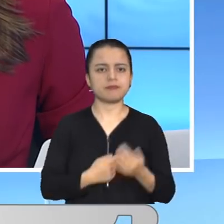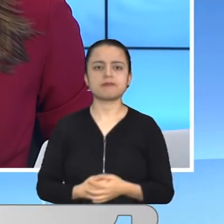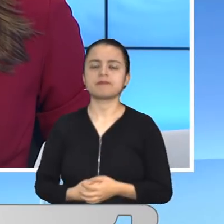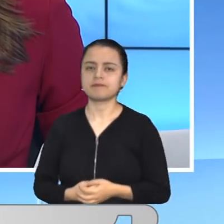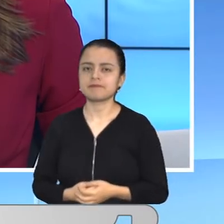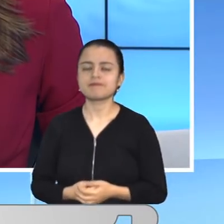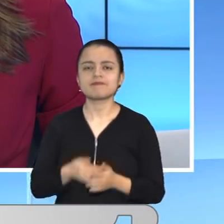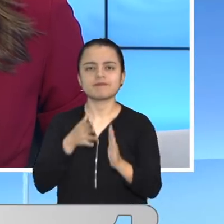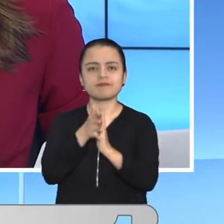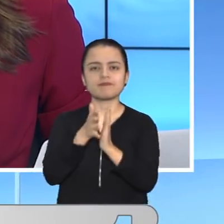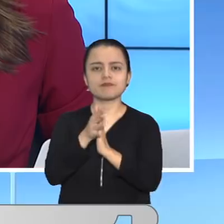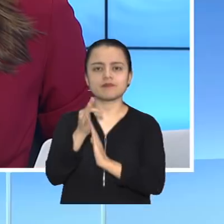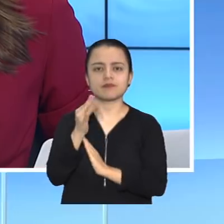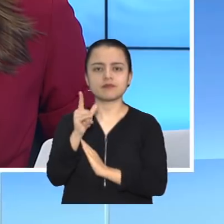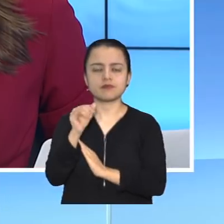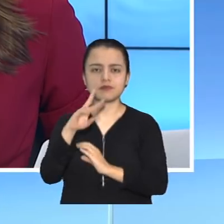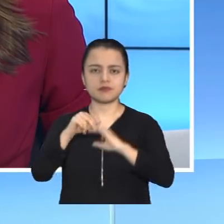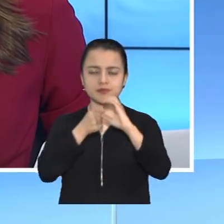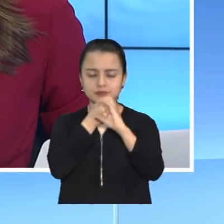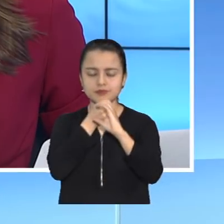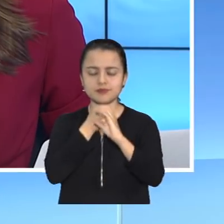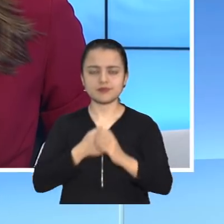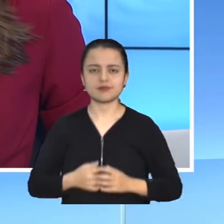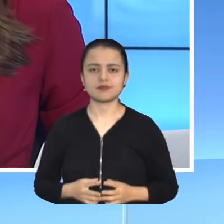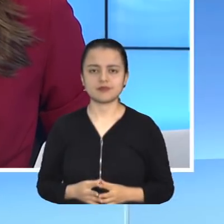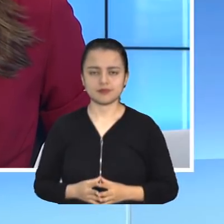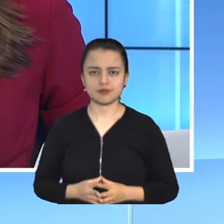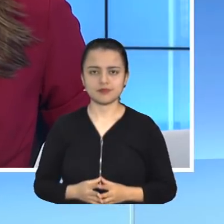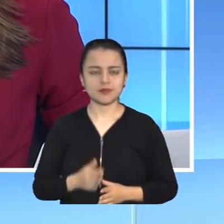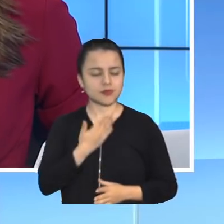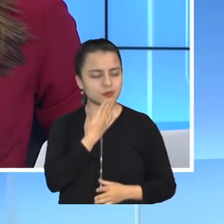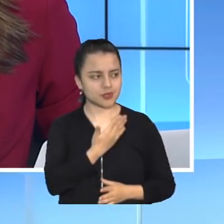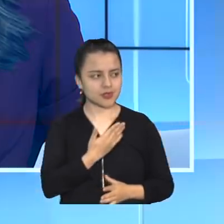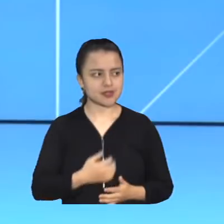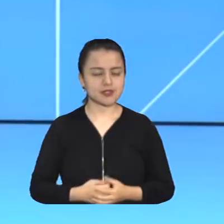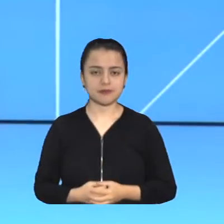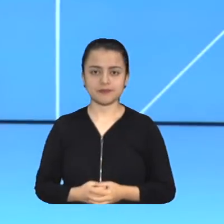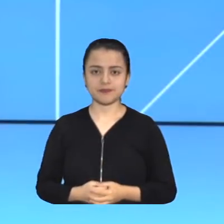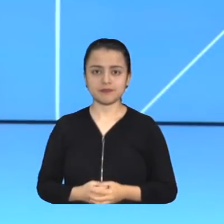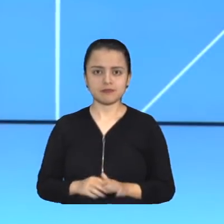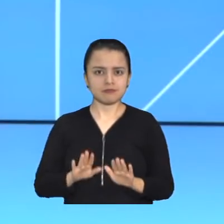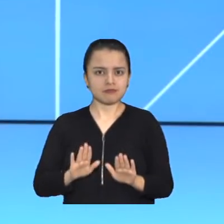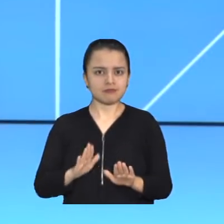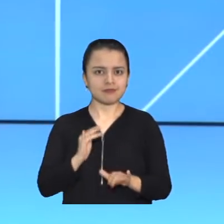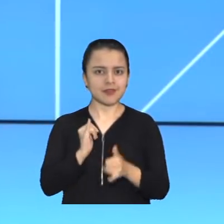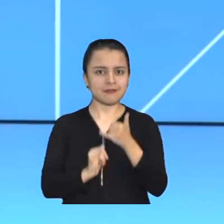Cartagena, informó Tatiana Rodríguez para Noticentro 1CMI. Tatiana, muchas gracias. Hasta aquí